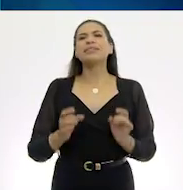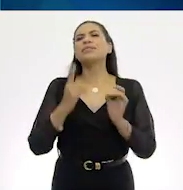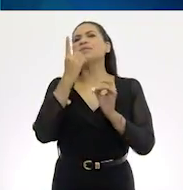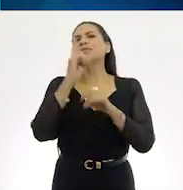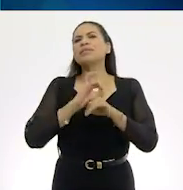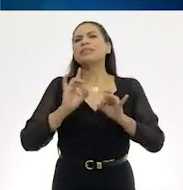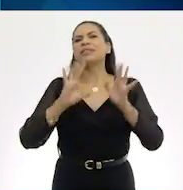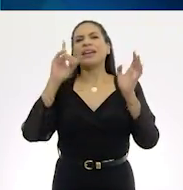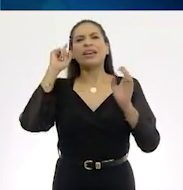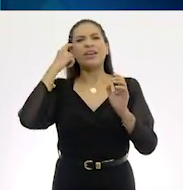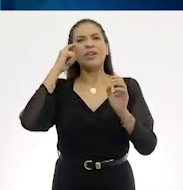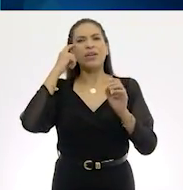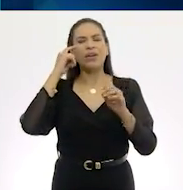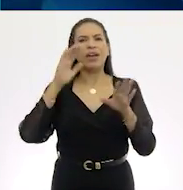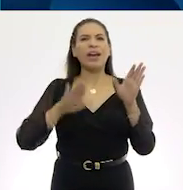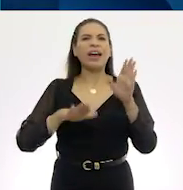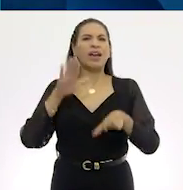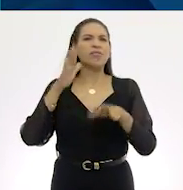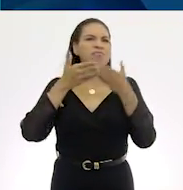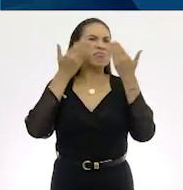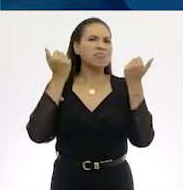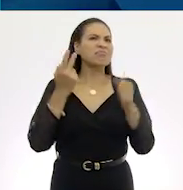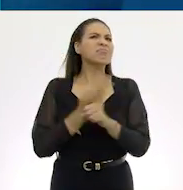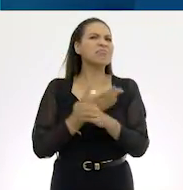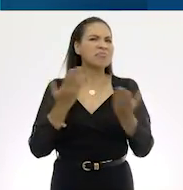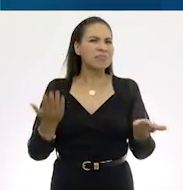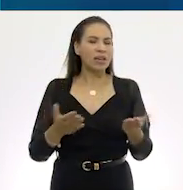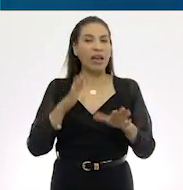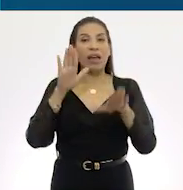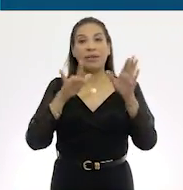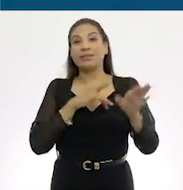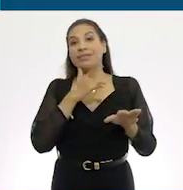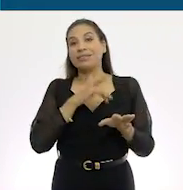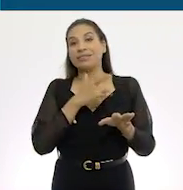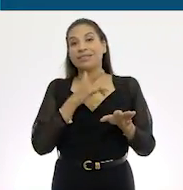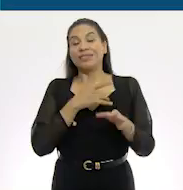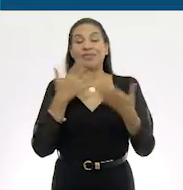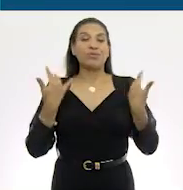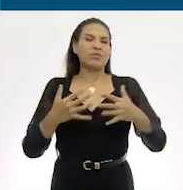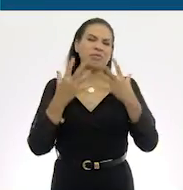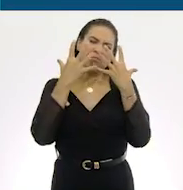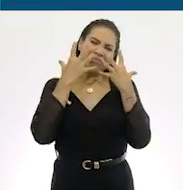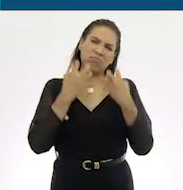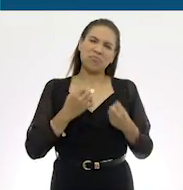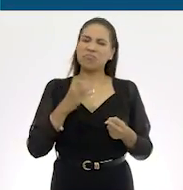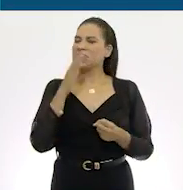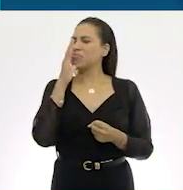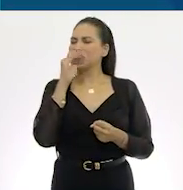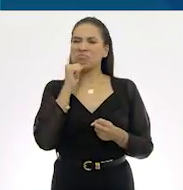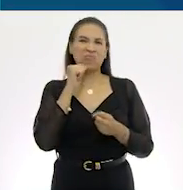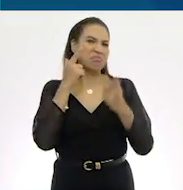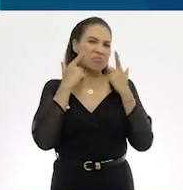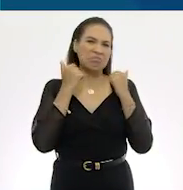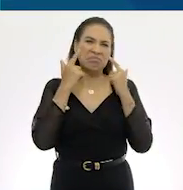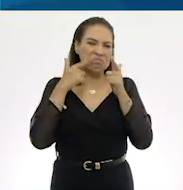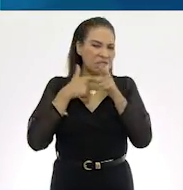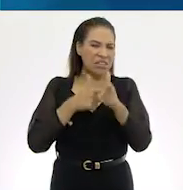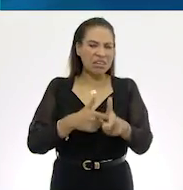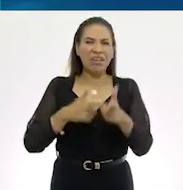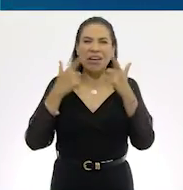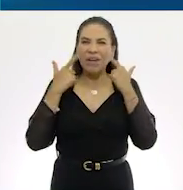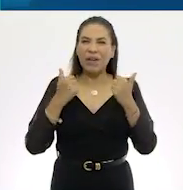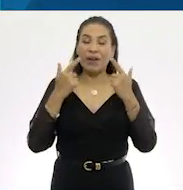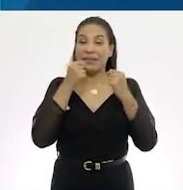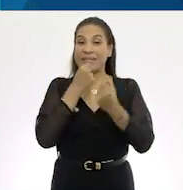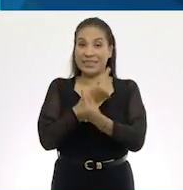te has enojado tanto que no sabes qué hacer? ¿O te has sentido tan triste que no paras de llorar? Niñas y